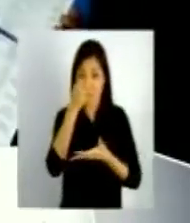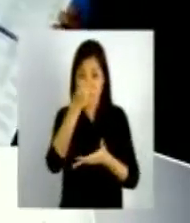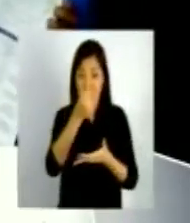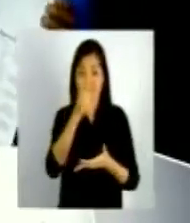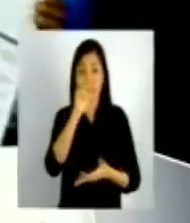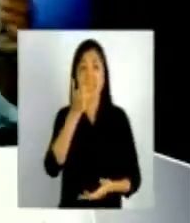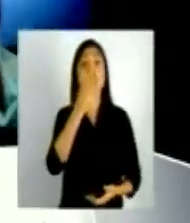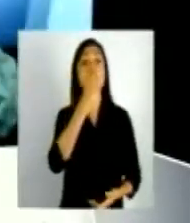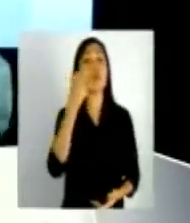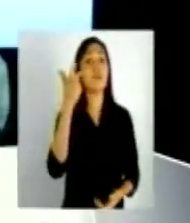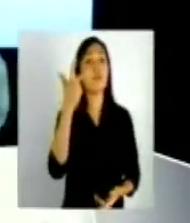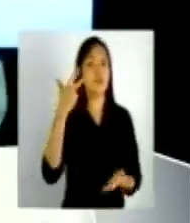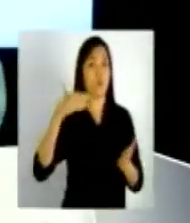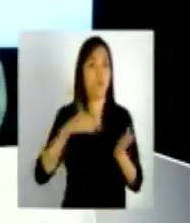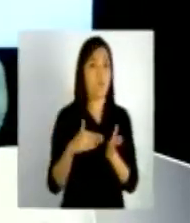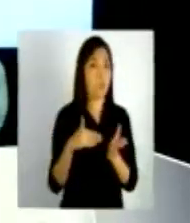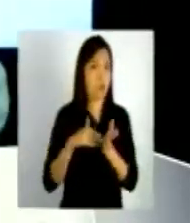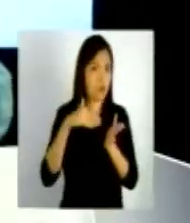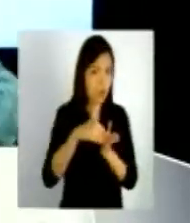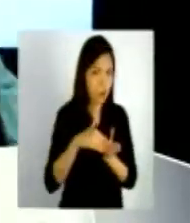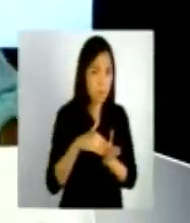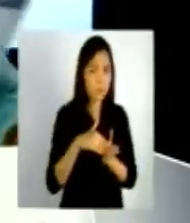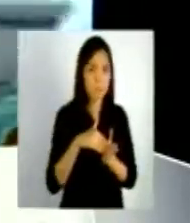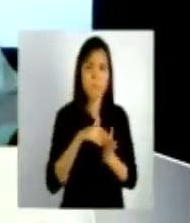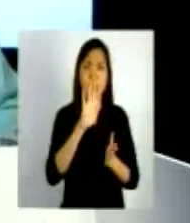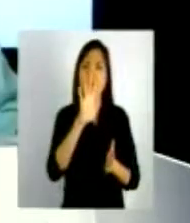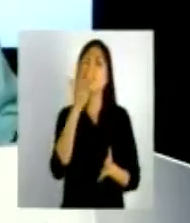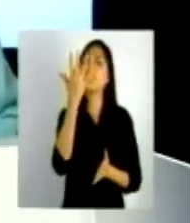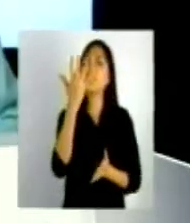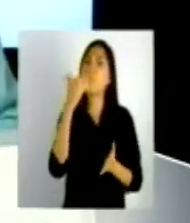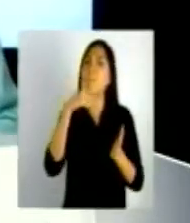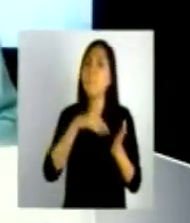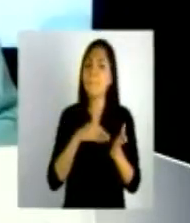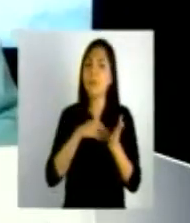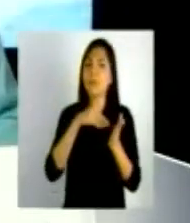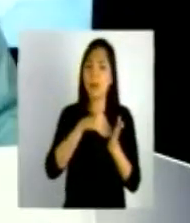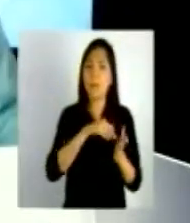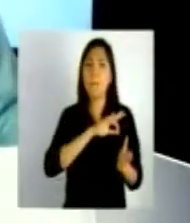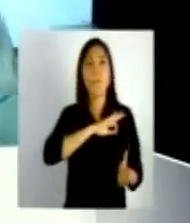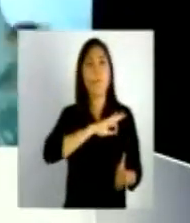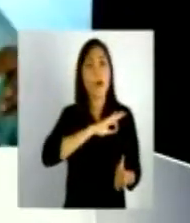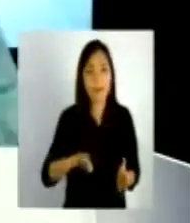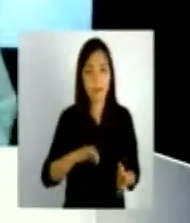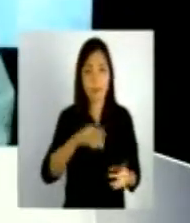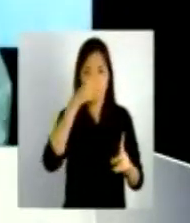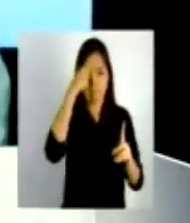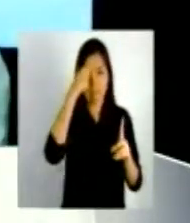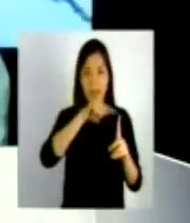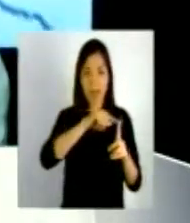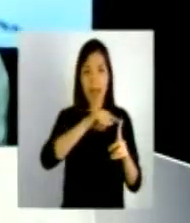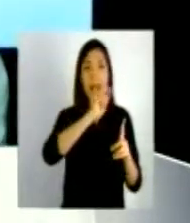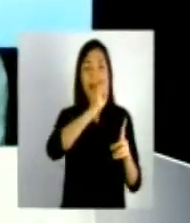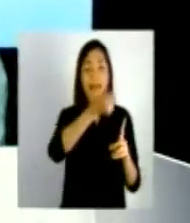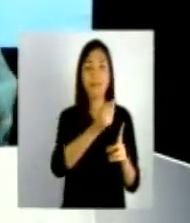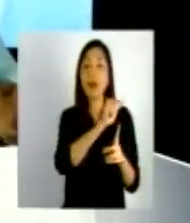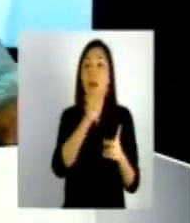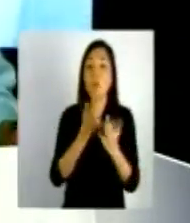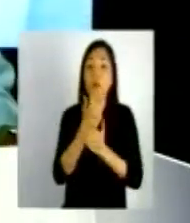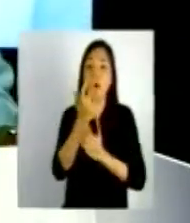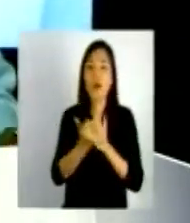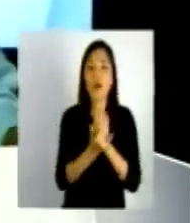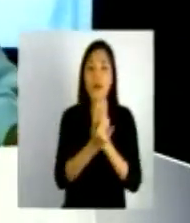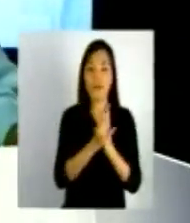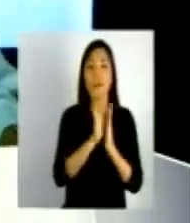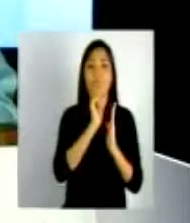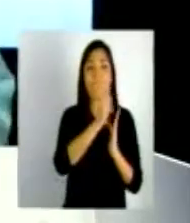es de 108,000 millones de pesos, al menos 5,000 millones de pesos que pueden utilizarse para el encaje de los proyectos,